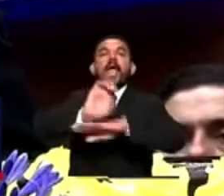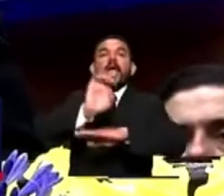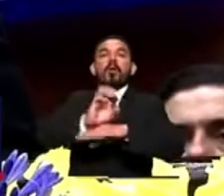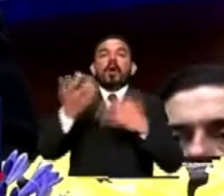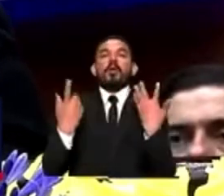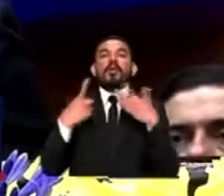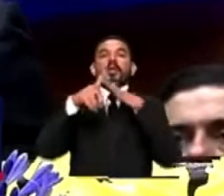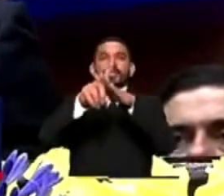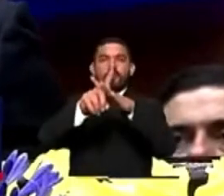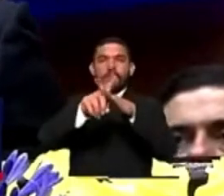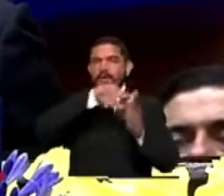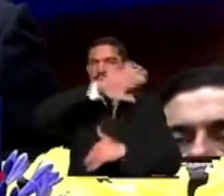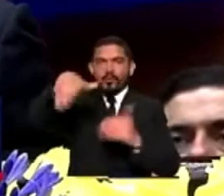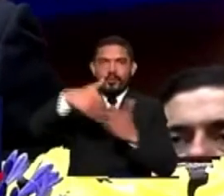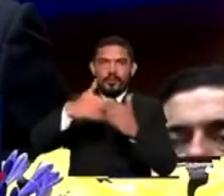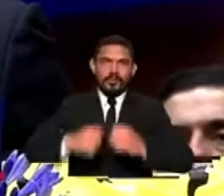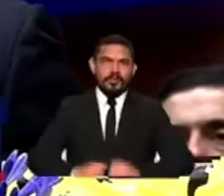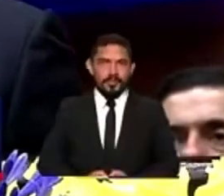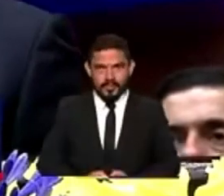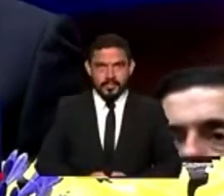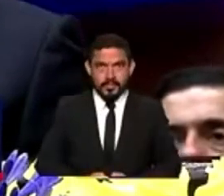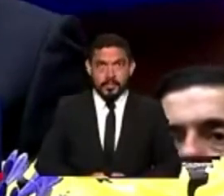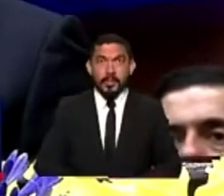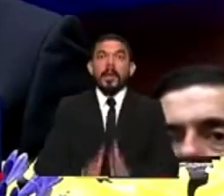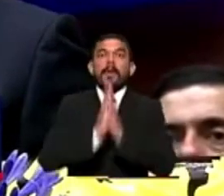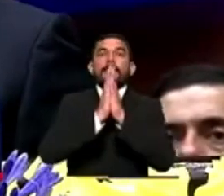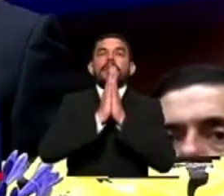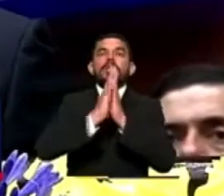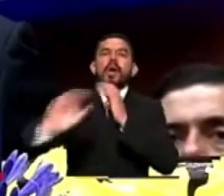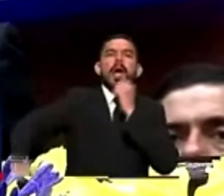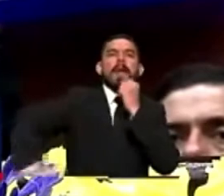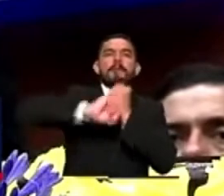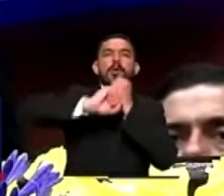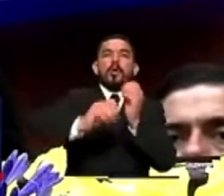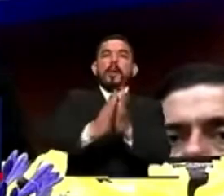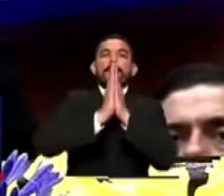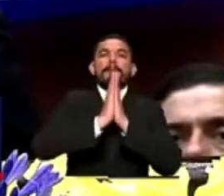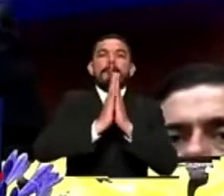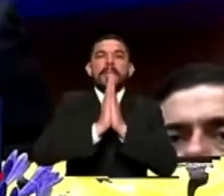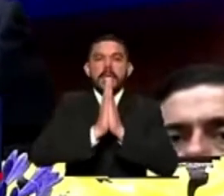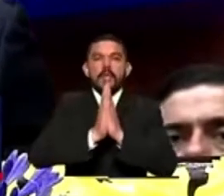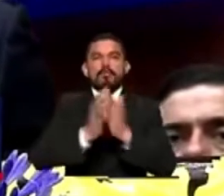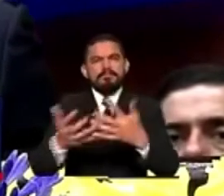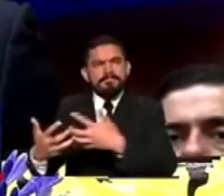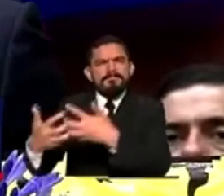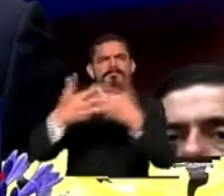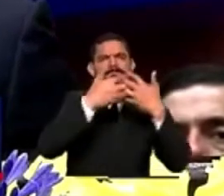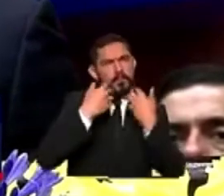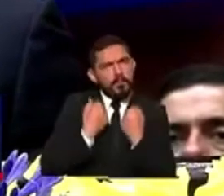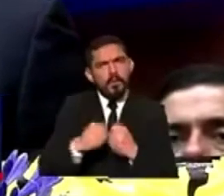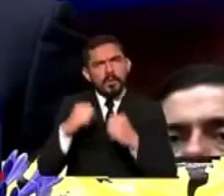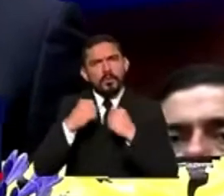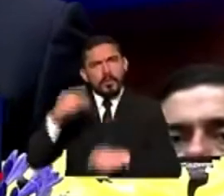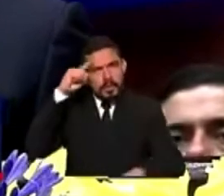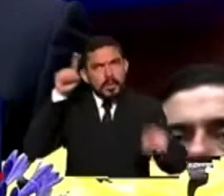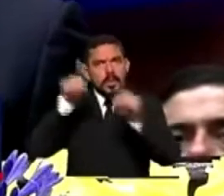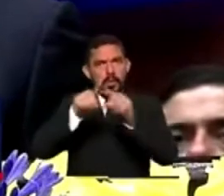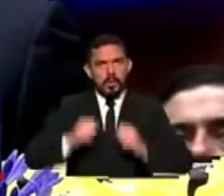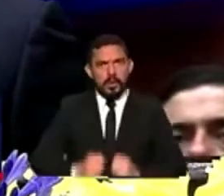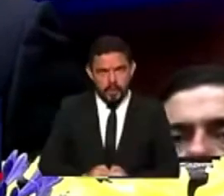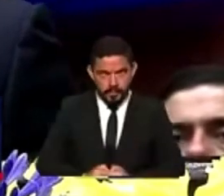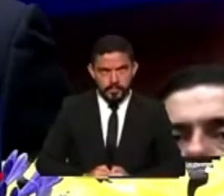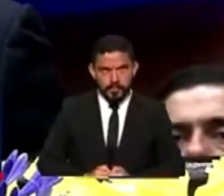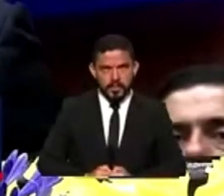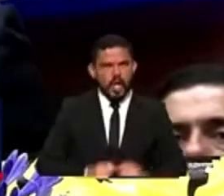incluya a todos. Les pido su apoyo, les pido que sumemos esfuerzos. El anti tiene un